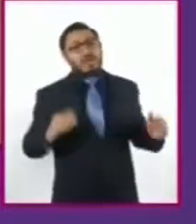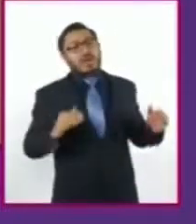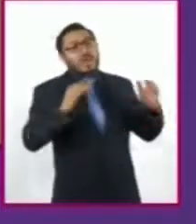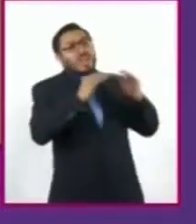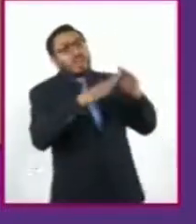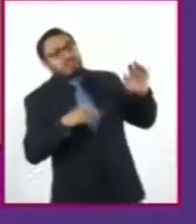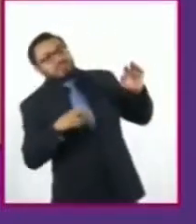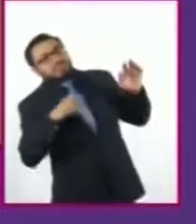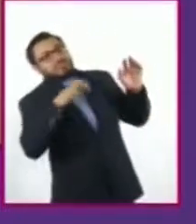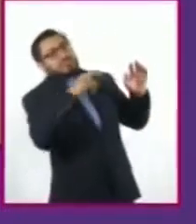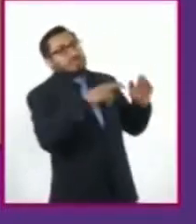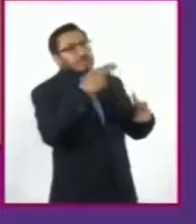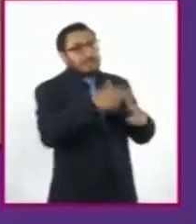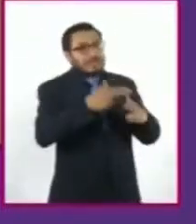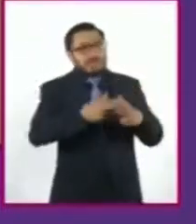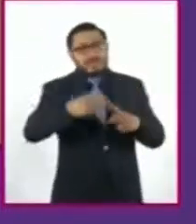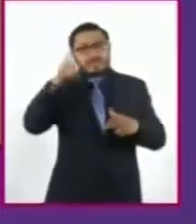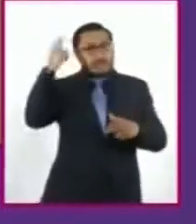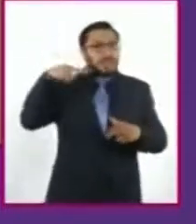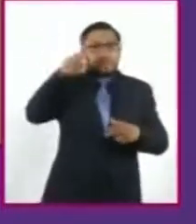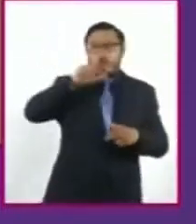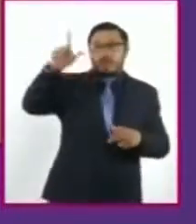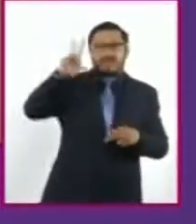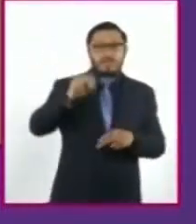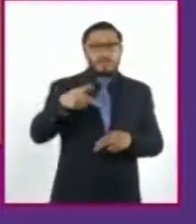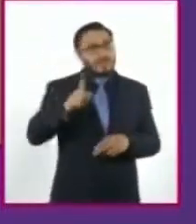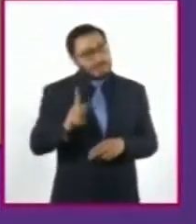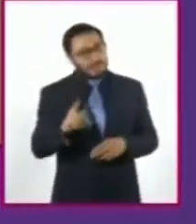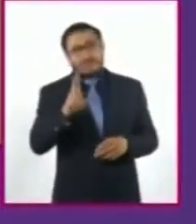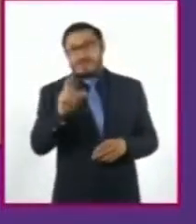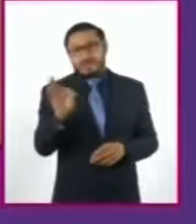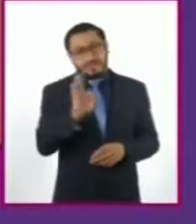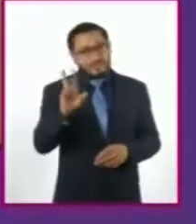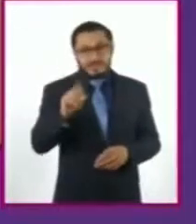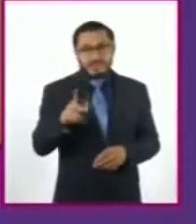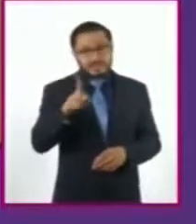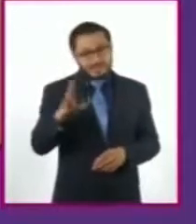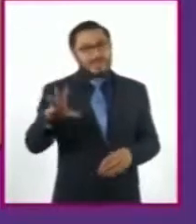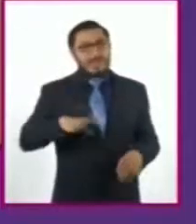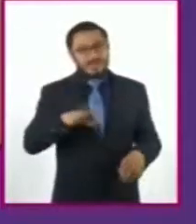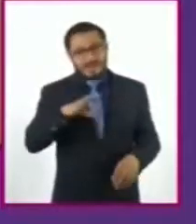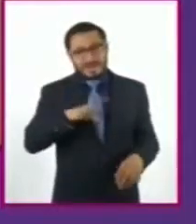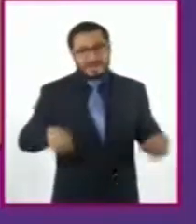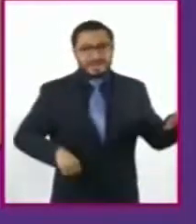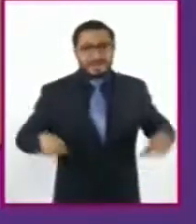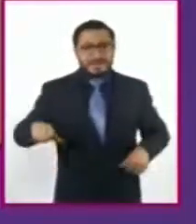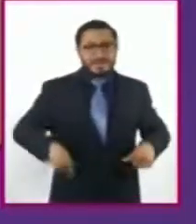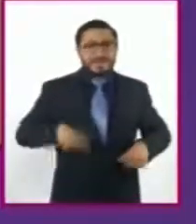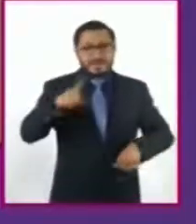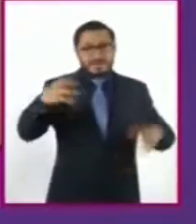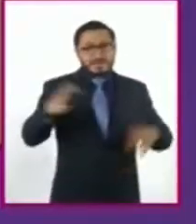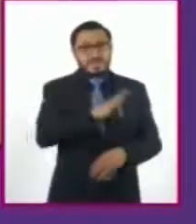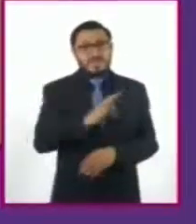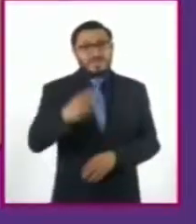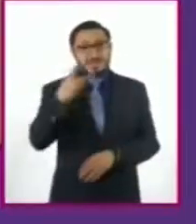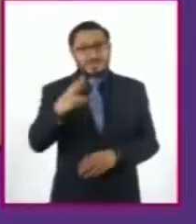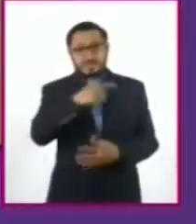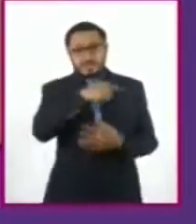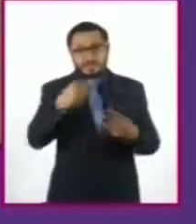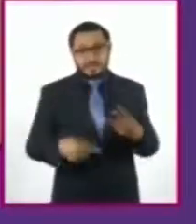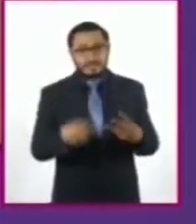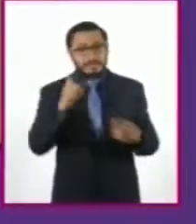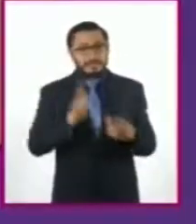luna. Bueno, no tan así, pero sí son una serie de actividades que tú puedes realizar con 3 pequeños y sencillos pasos.